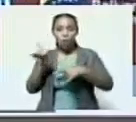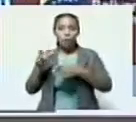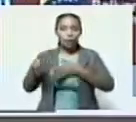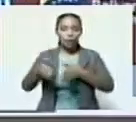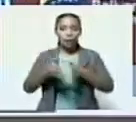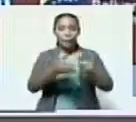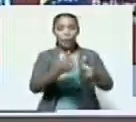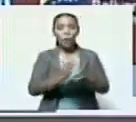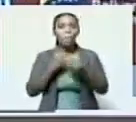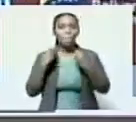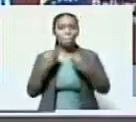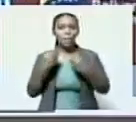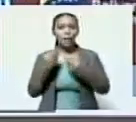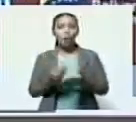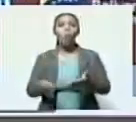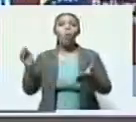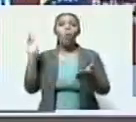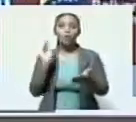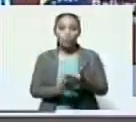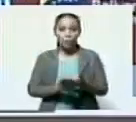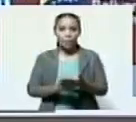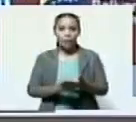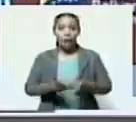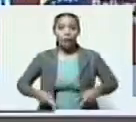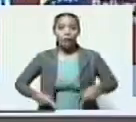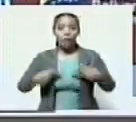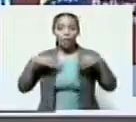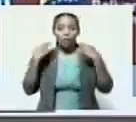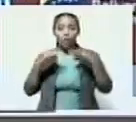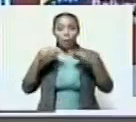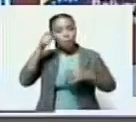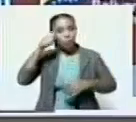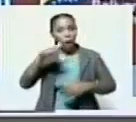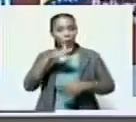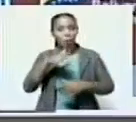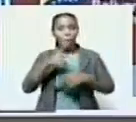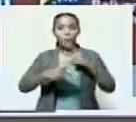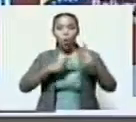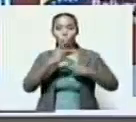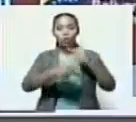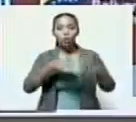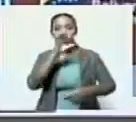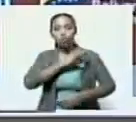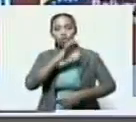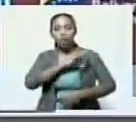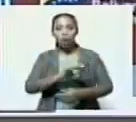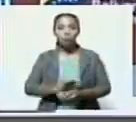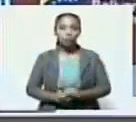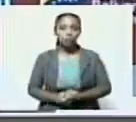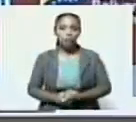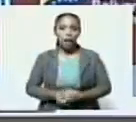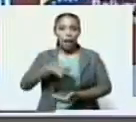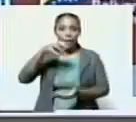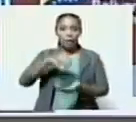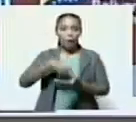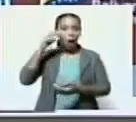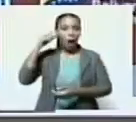caminos para que retorne nuevamente la vida normal del pueblo, productiva, social, en el estado